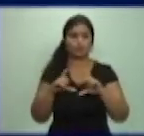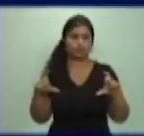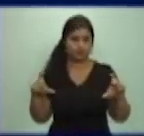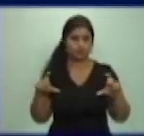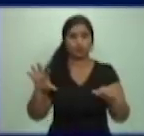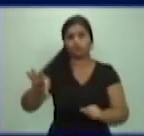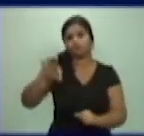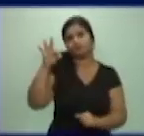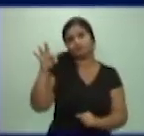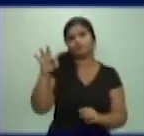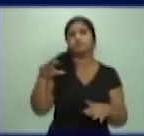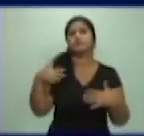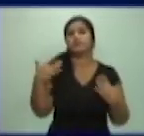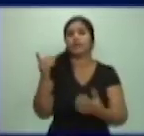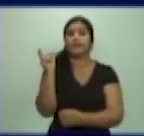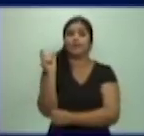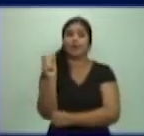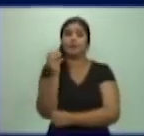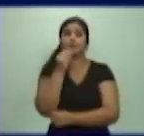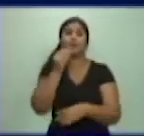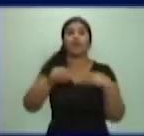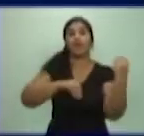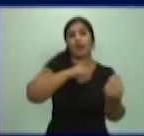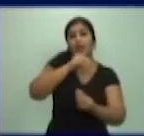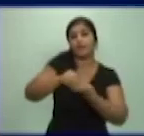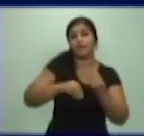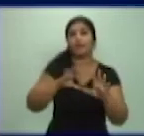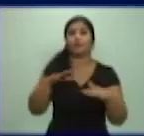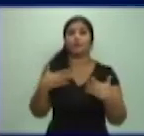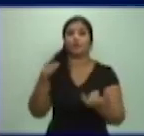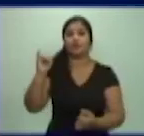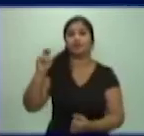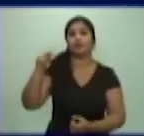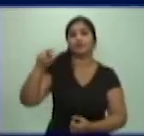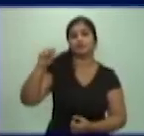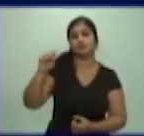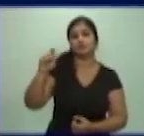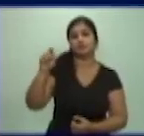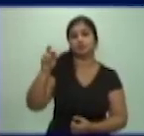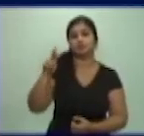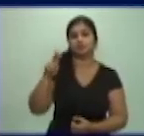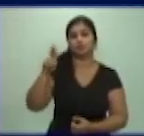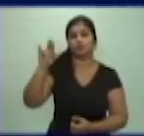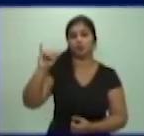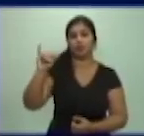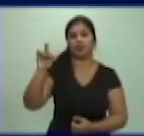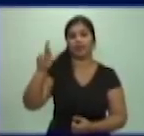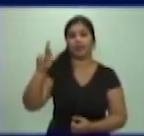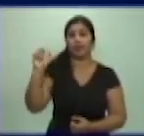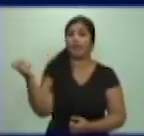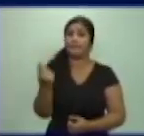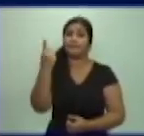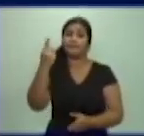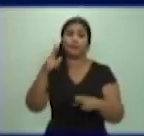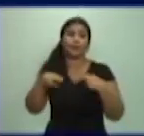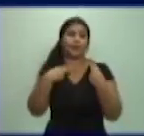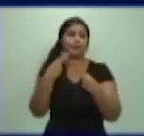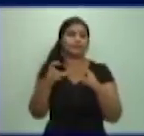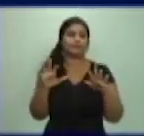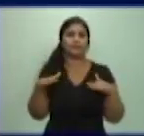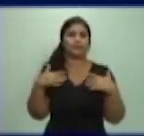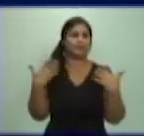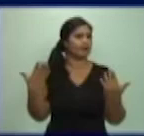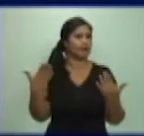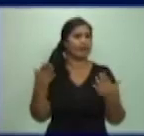un vocablo que pueda ser sustituido por instruir. Lo primero que usted debe hacer es partir de la categoría